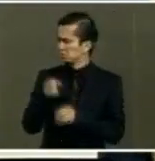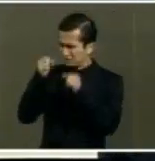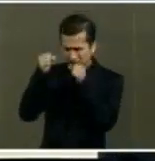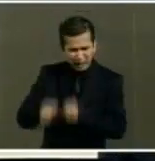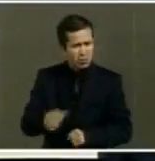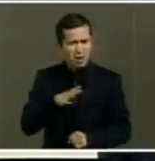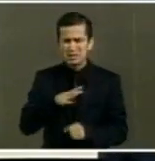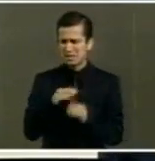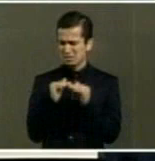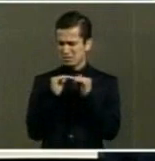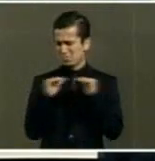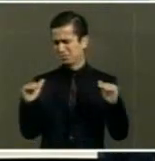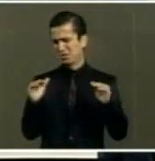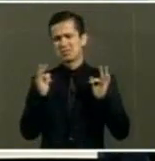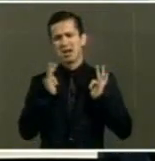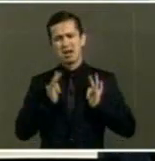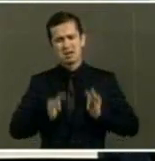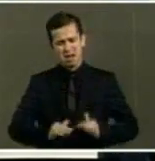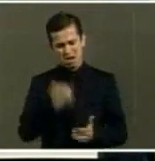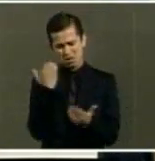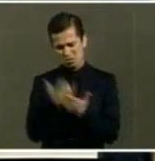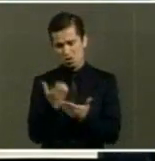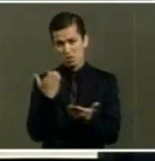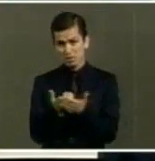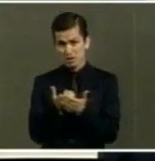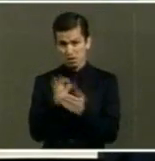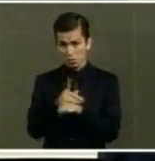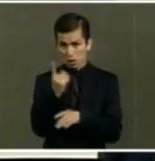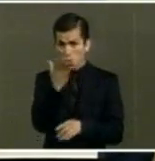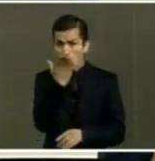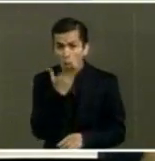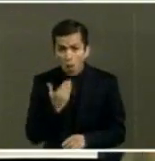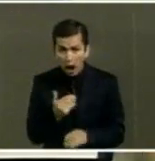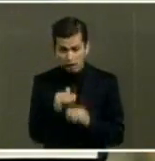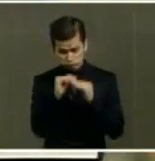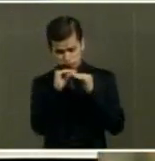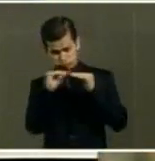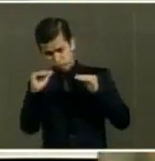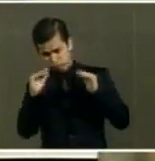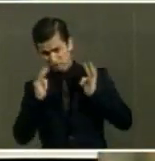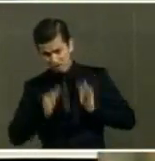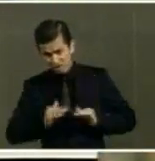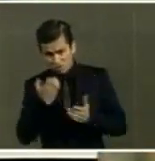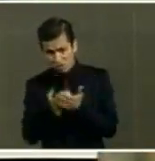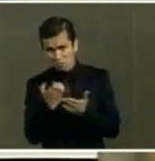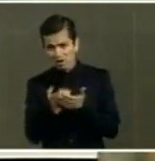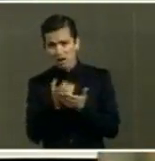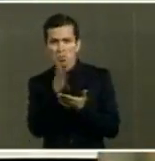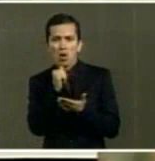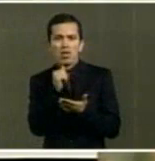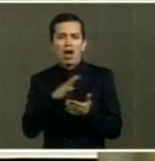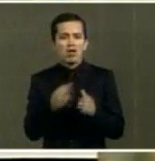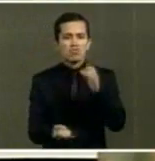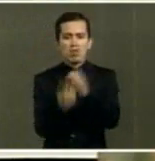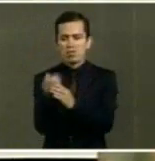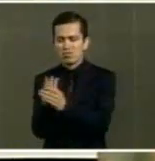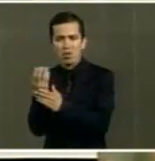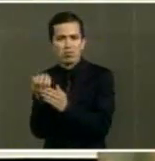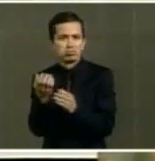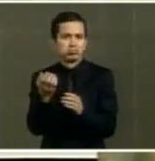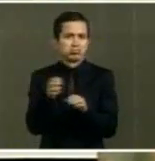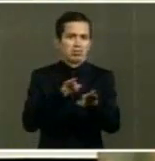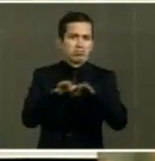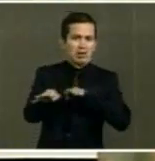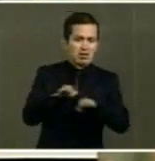estabilidad no hay crecimiento y sin crecimiento no puede haber empleo. Gracias al esfuerzo de todos los mexicanos,